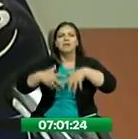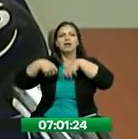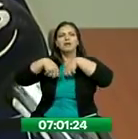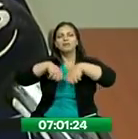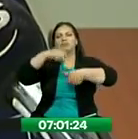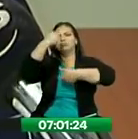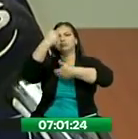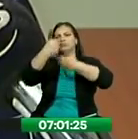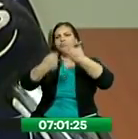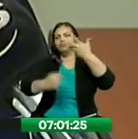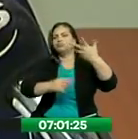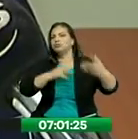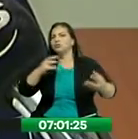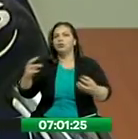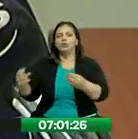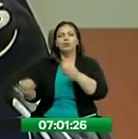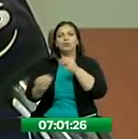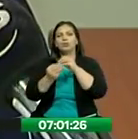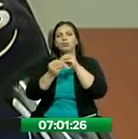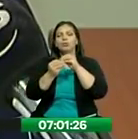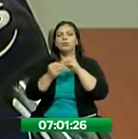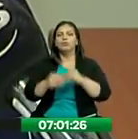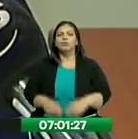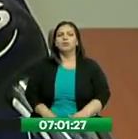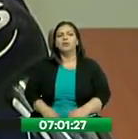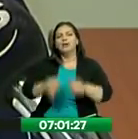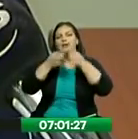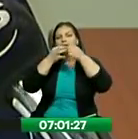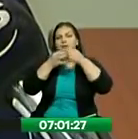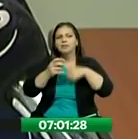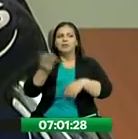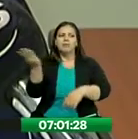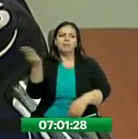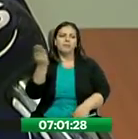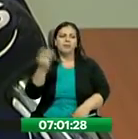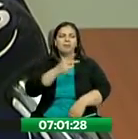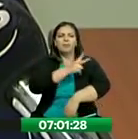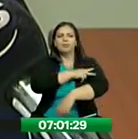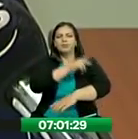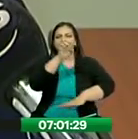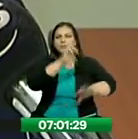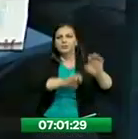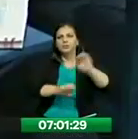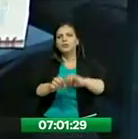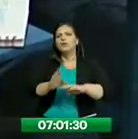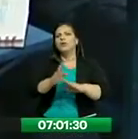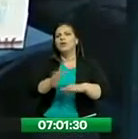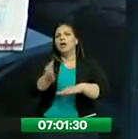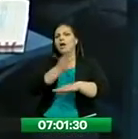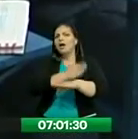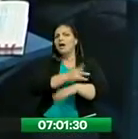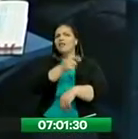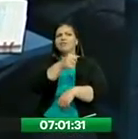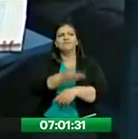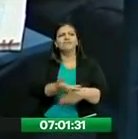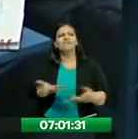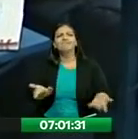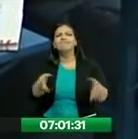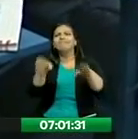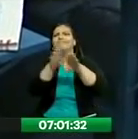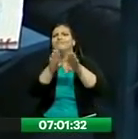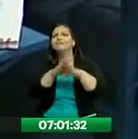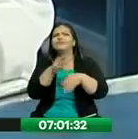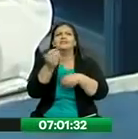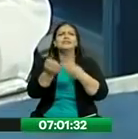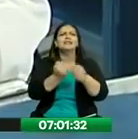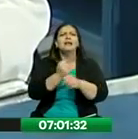examen complexivo, todo lo que tiene que ver con evaluación docente, se ha podido reprogramar. Sin embargo, en el caso de esta